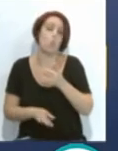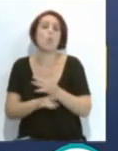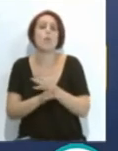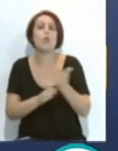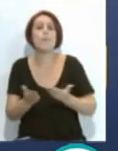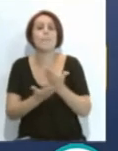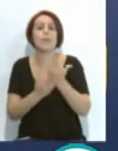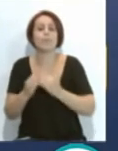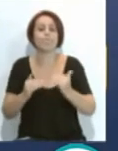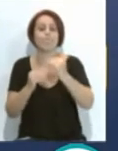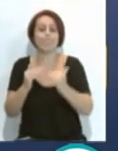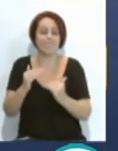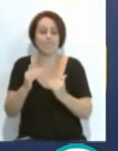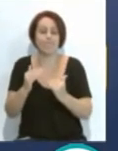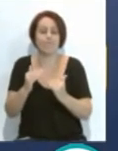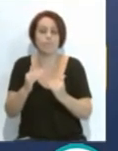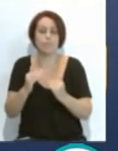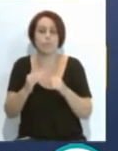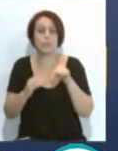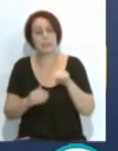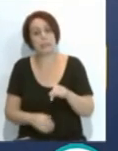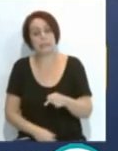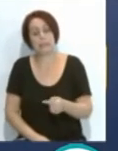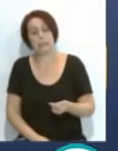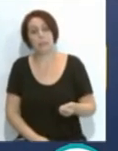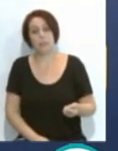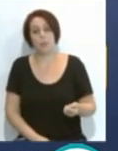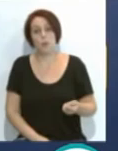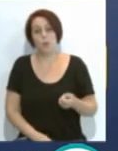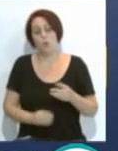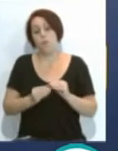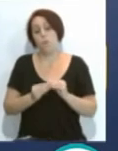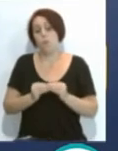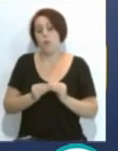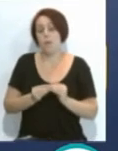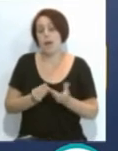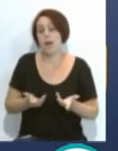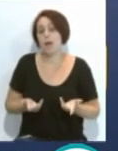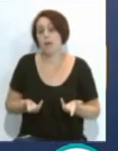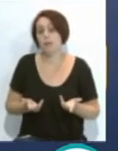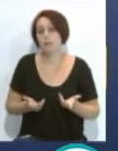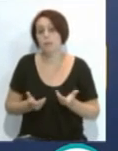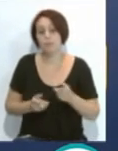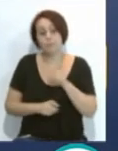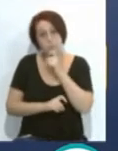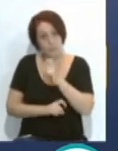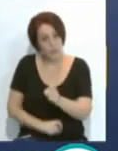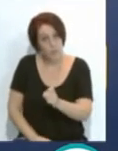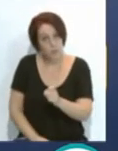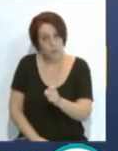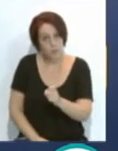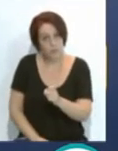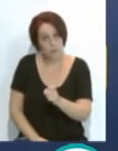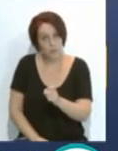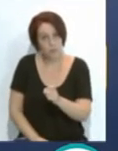se le exige. Y esa fue una forma de darle el aviso de lo